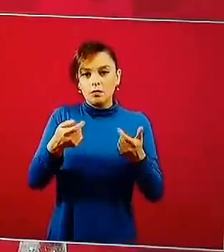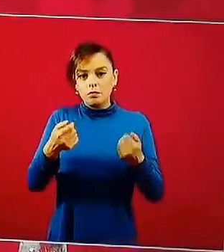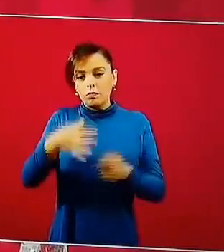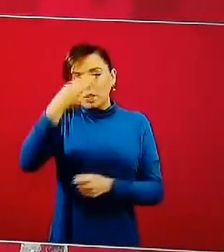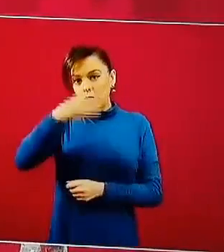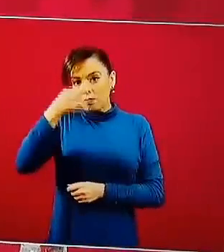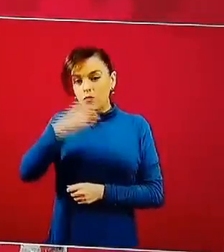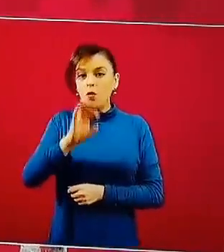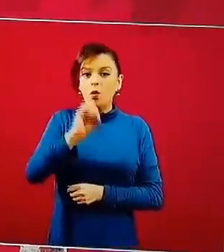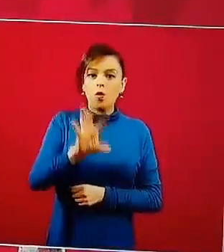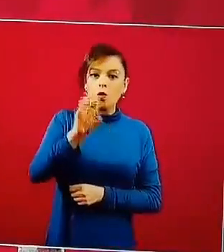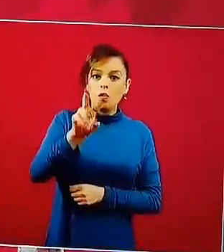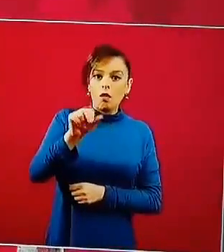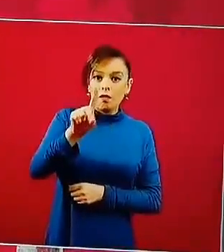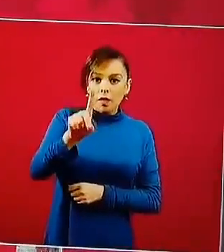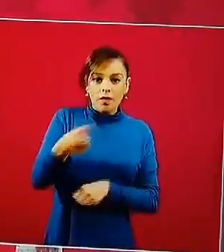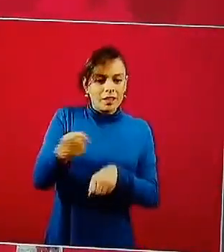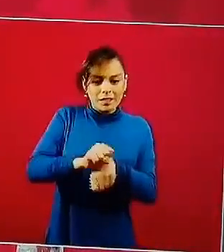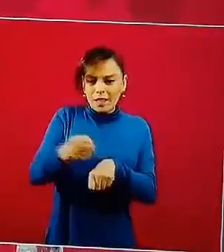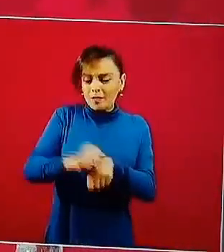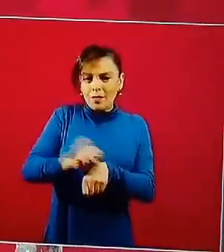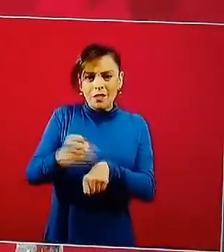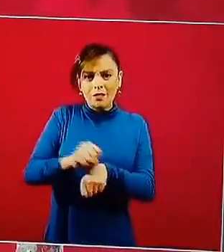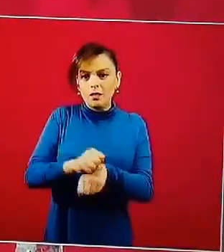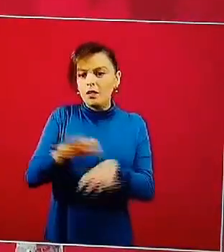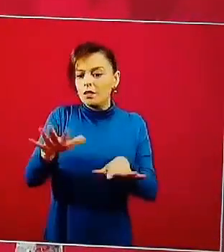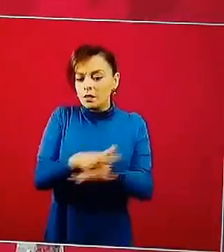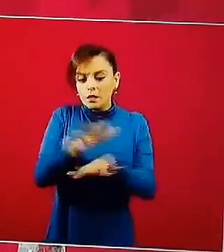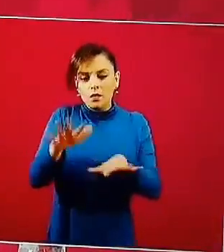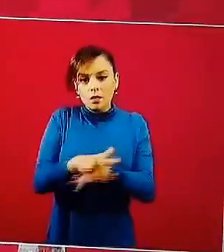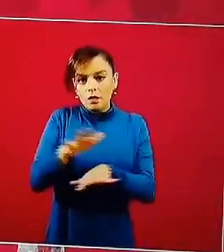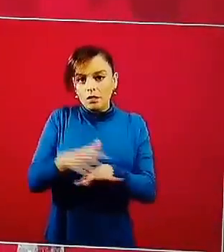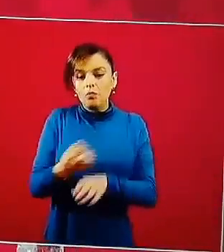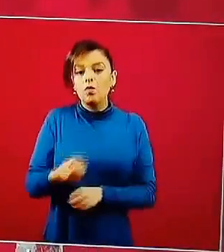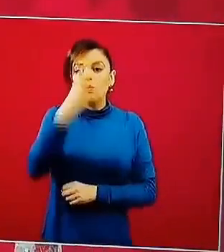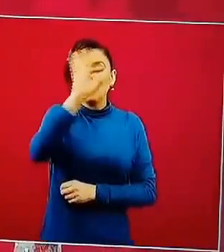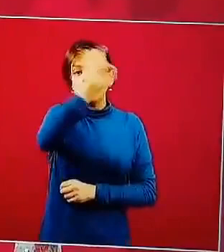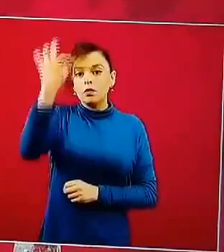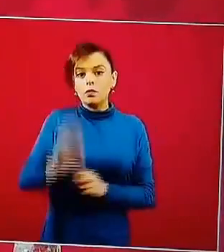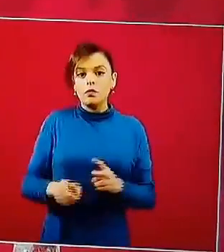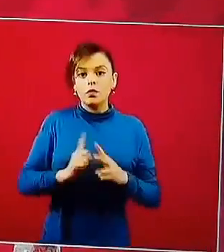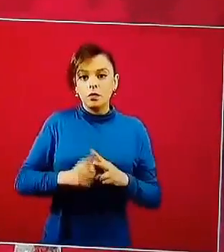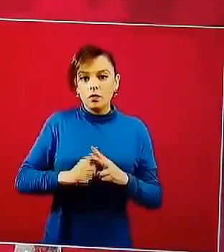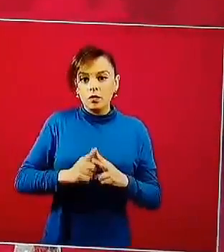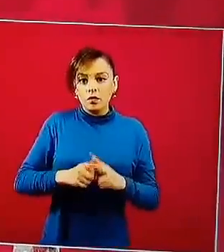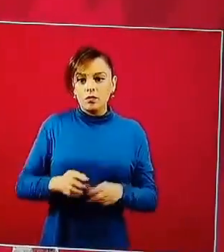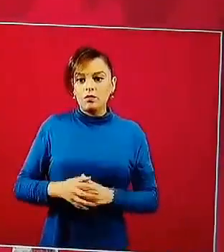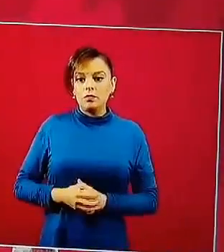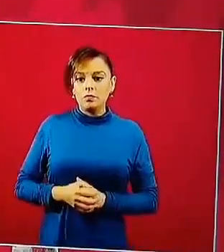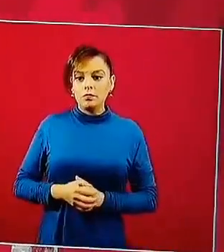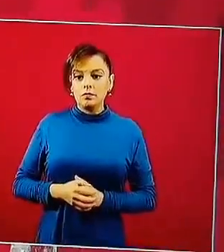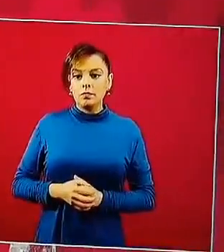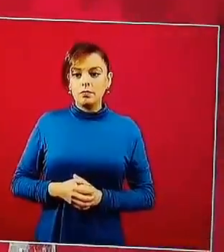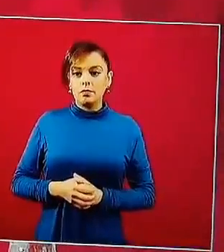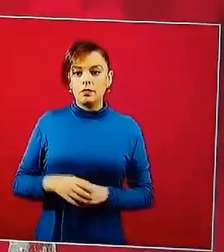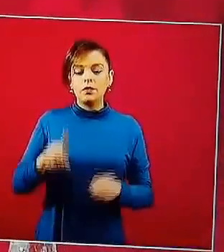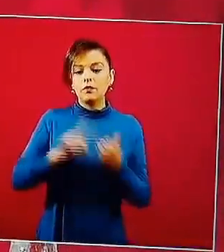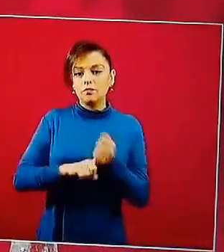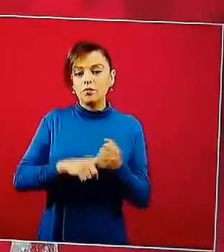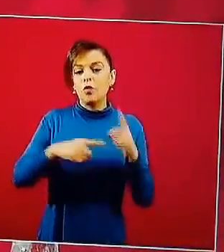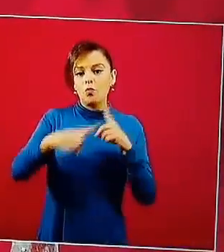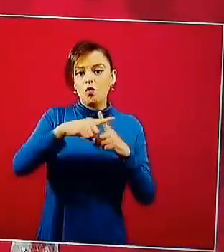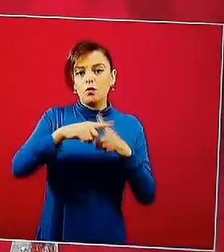influenza o COVID. Cada semana cambia el porcentaje de aquellos que se les toman muestras y resultan positivos. Mañana